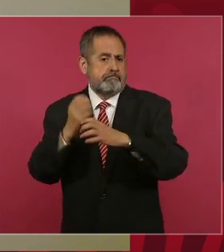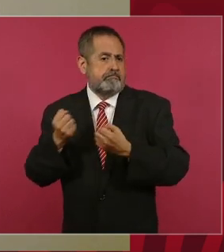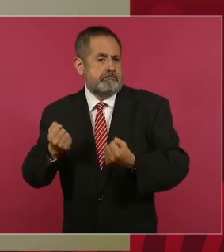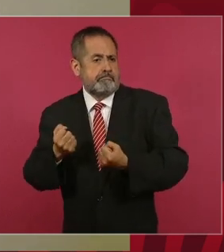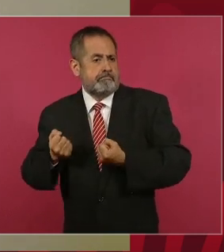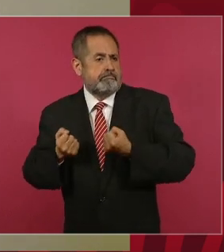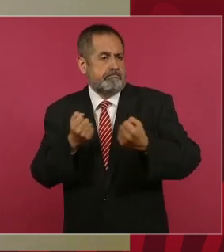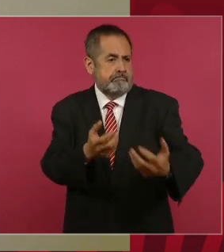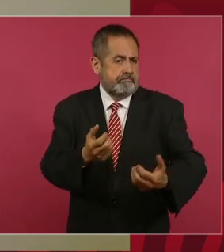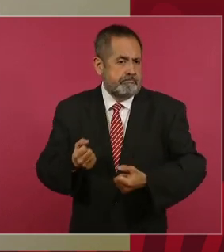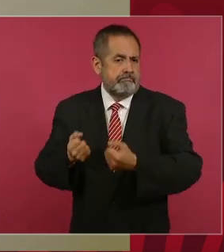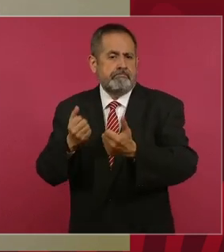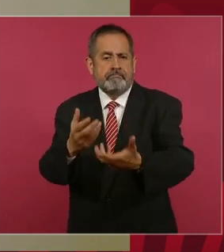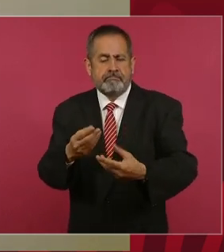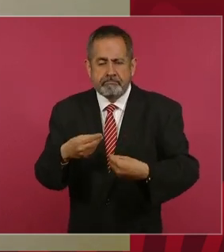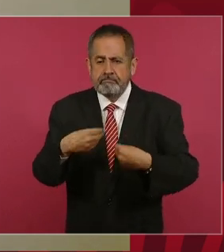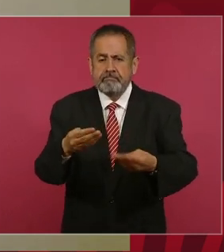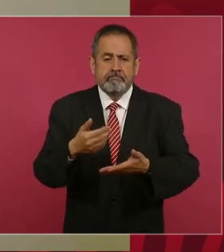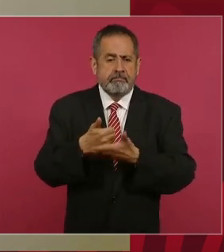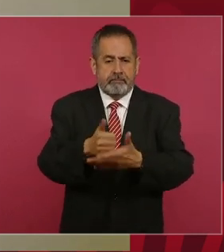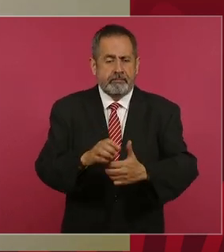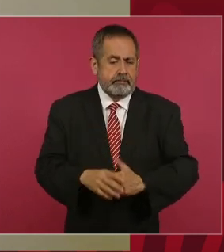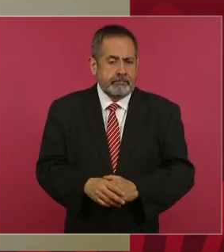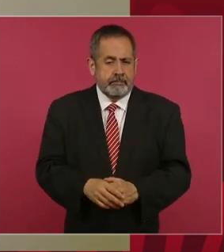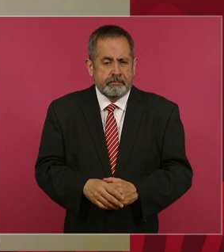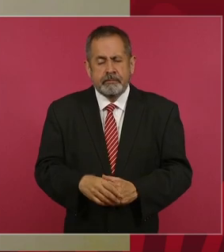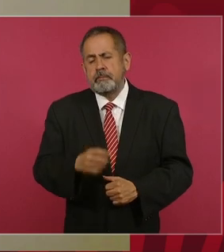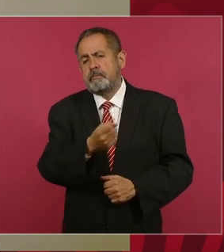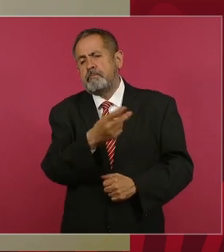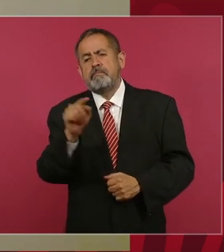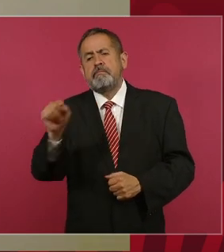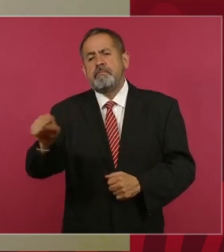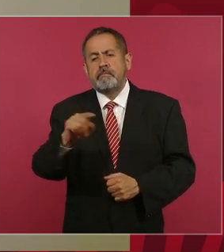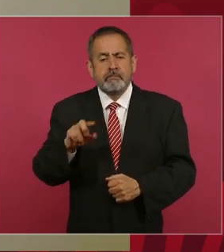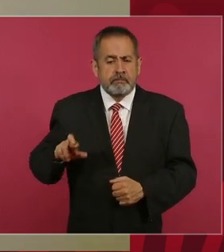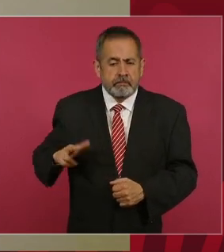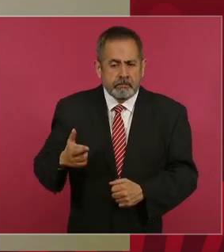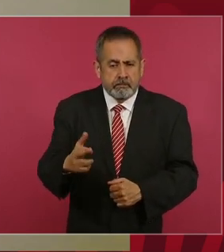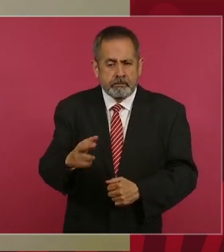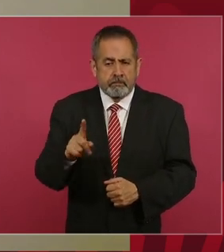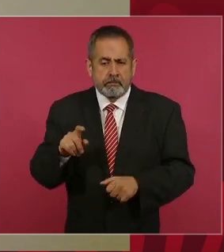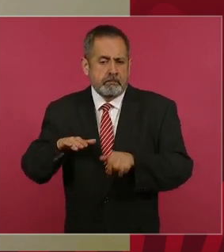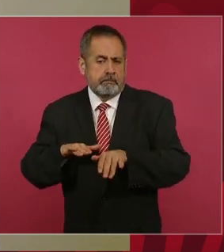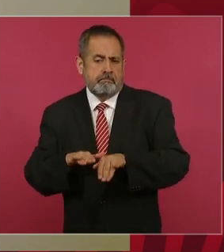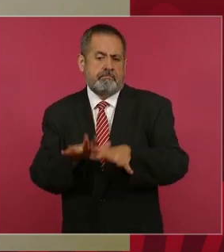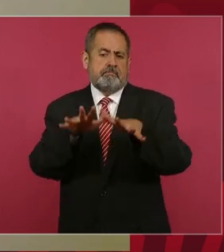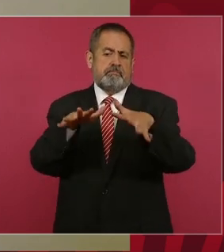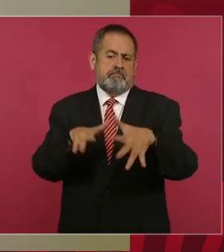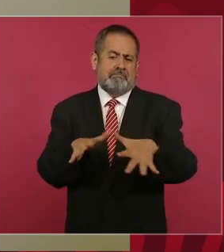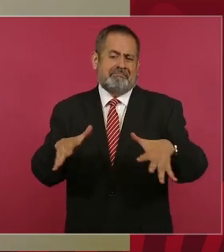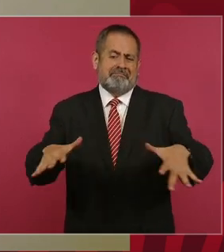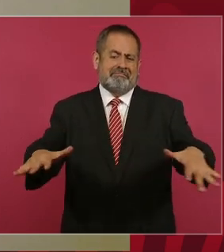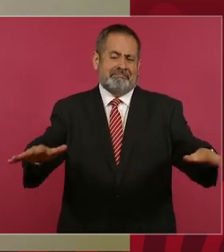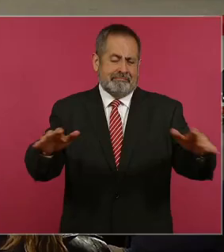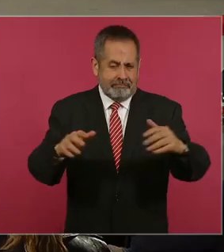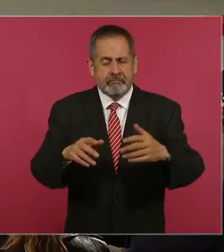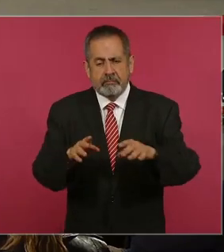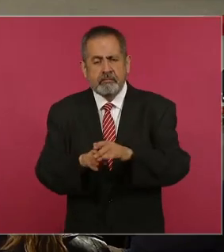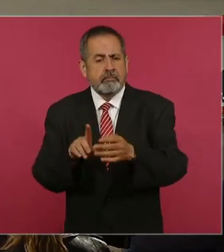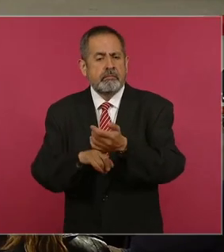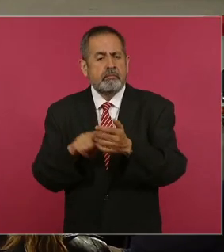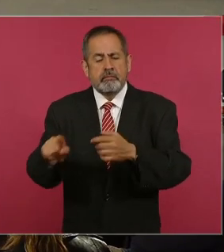humanitaria. Se tiene el reporte de ríos y de arroyos desbordados, como es el arroyo Cangrejo